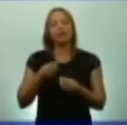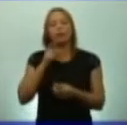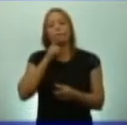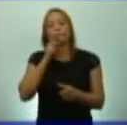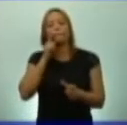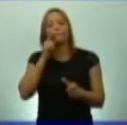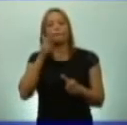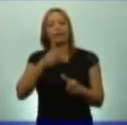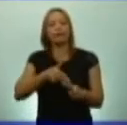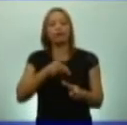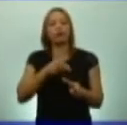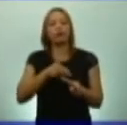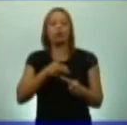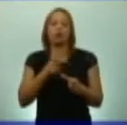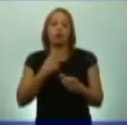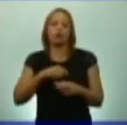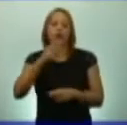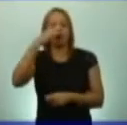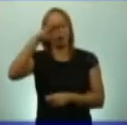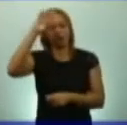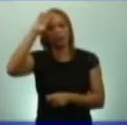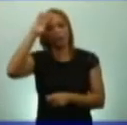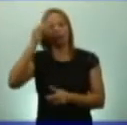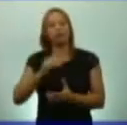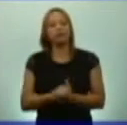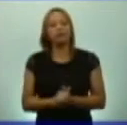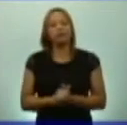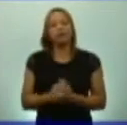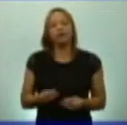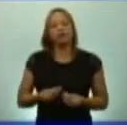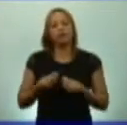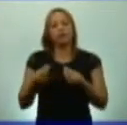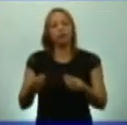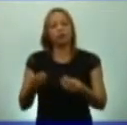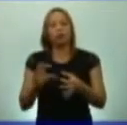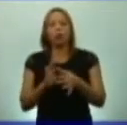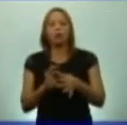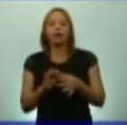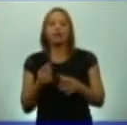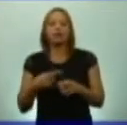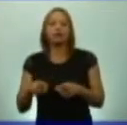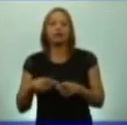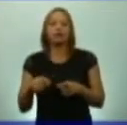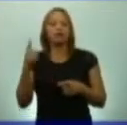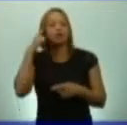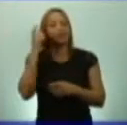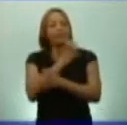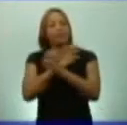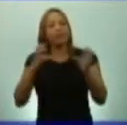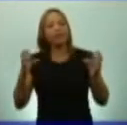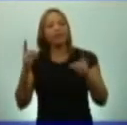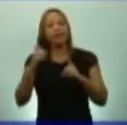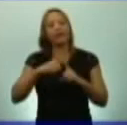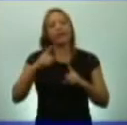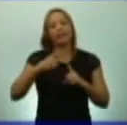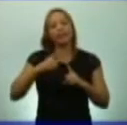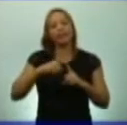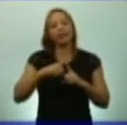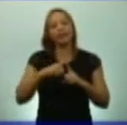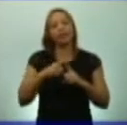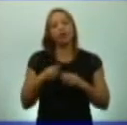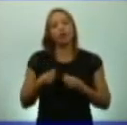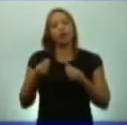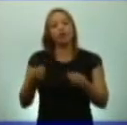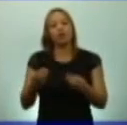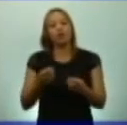petróleo a nuestro país, brindó cooperación científica, técnica, nos envió armas